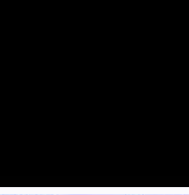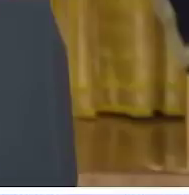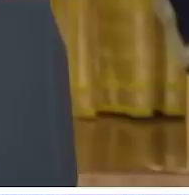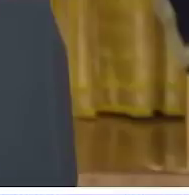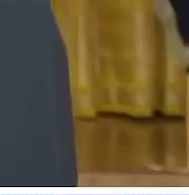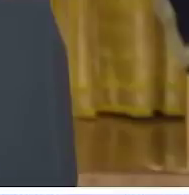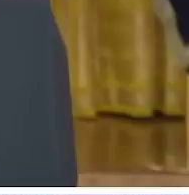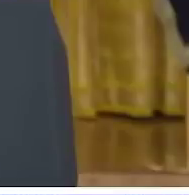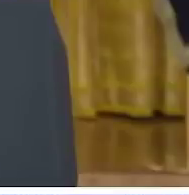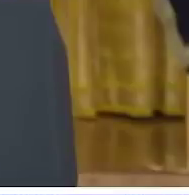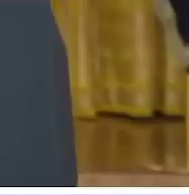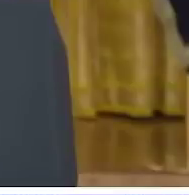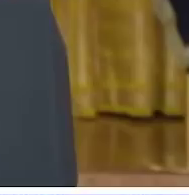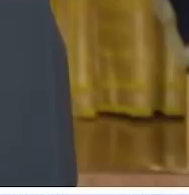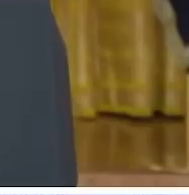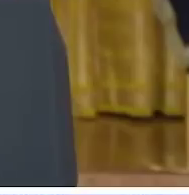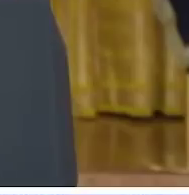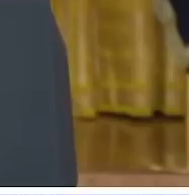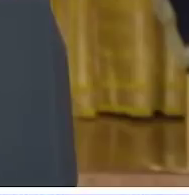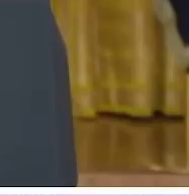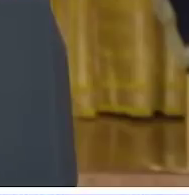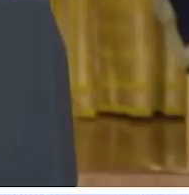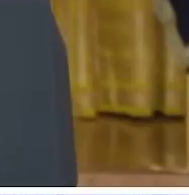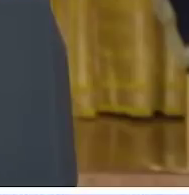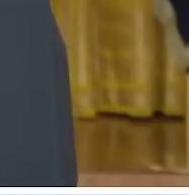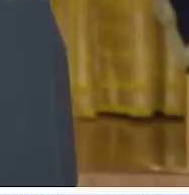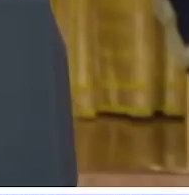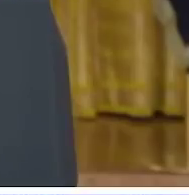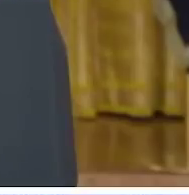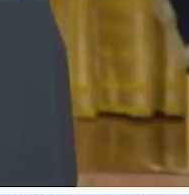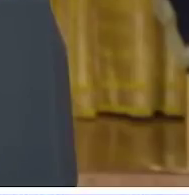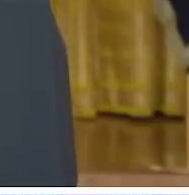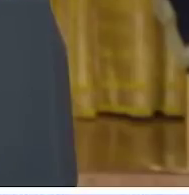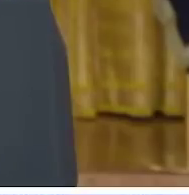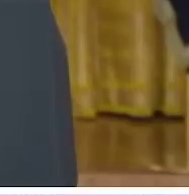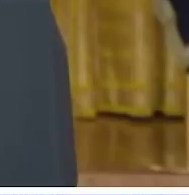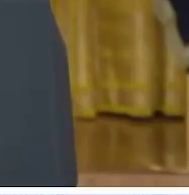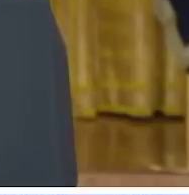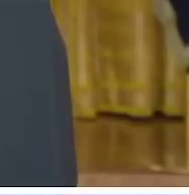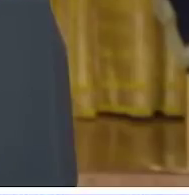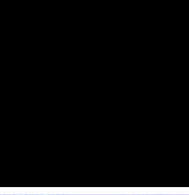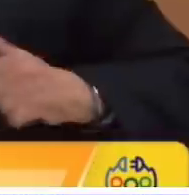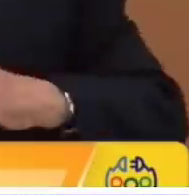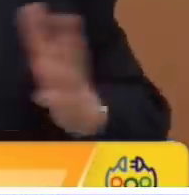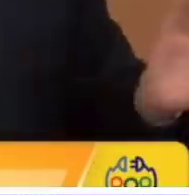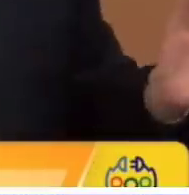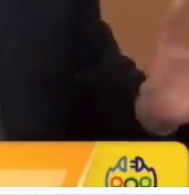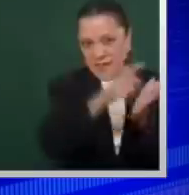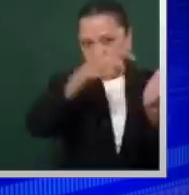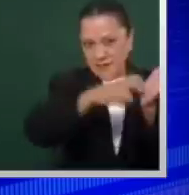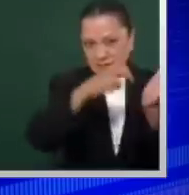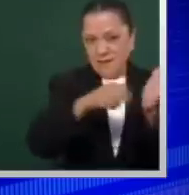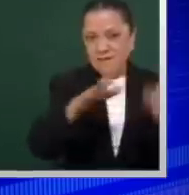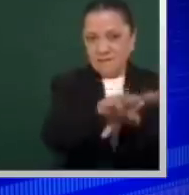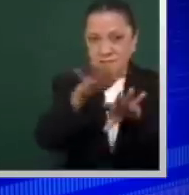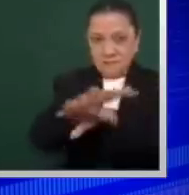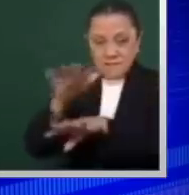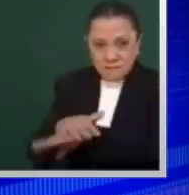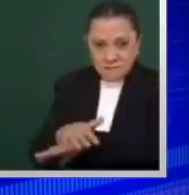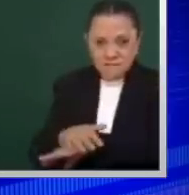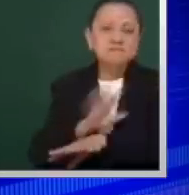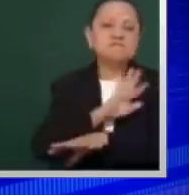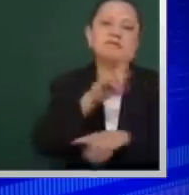eléctrico y en general en el sector eléctrico nacional Esto es lo que mencionó el presidente Obrador en estos